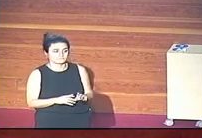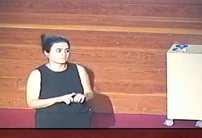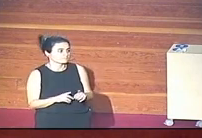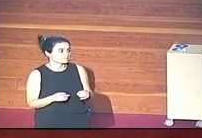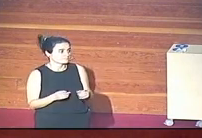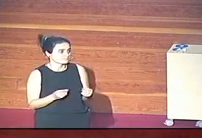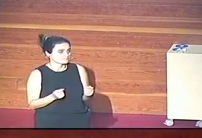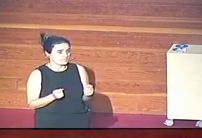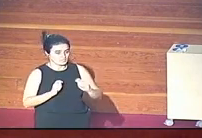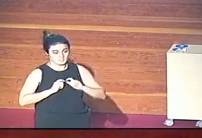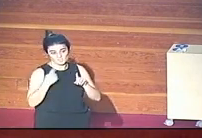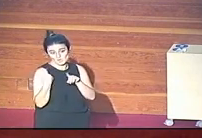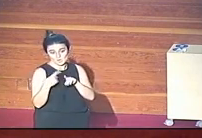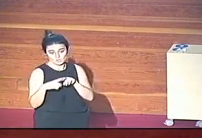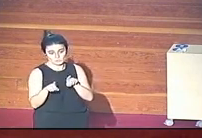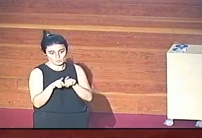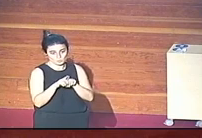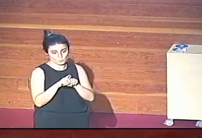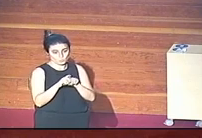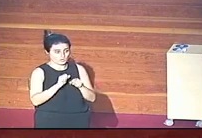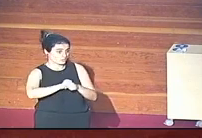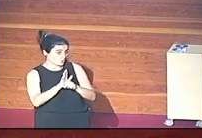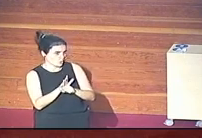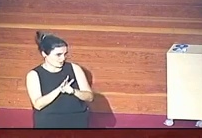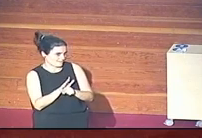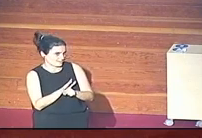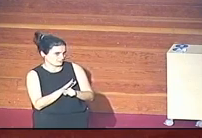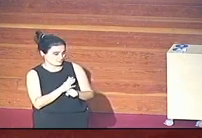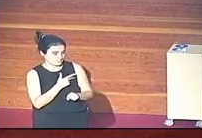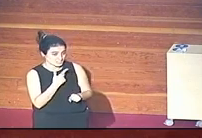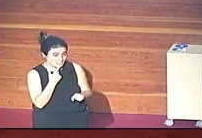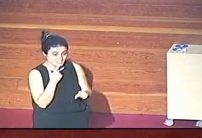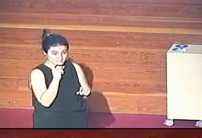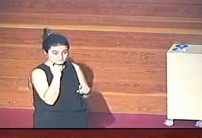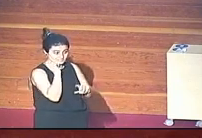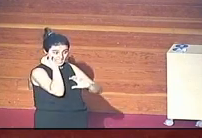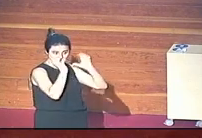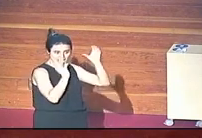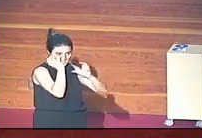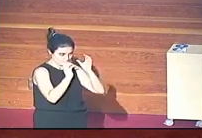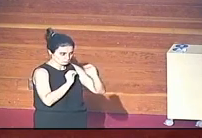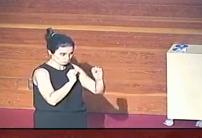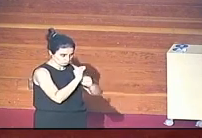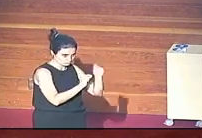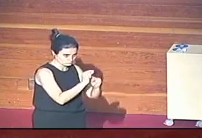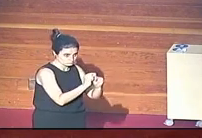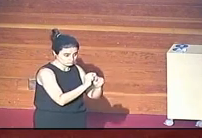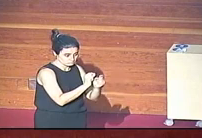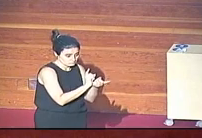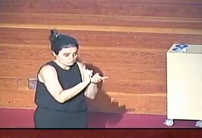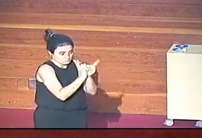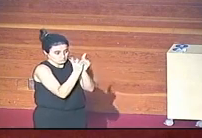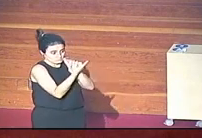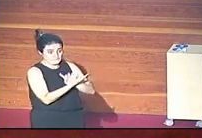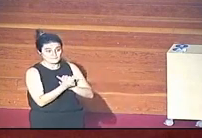nos pasen cosas como el coronavirus una zoonosis de origen animal que se transformó en un